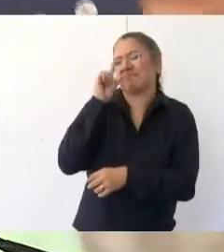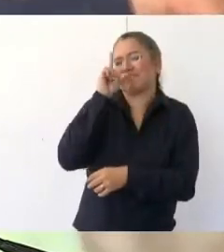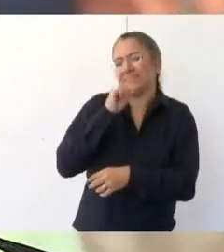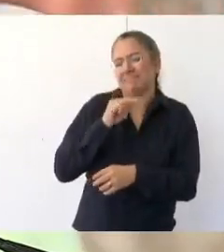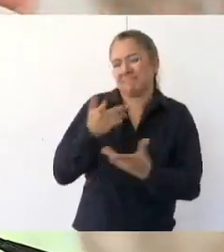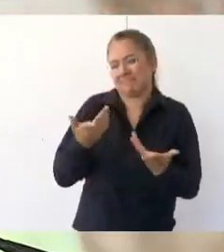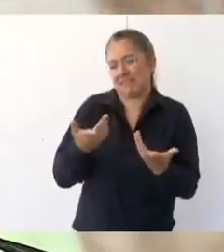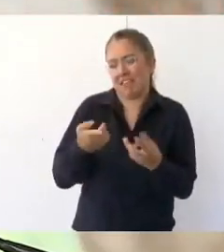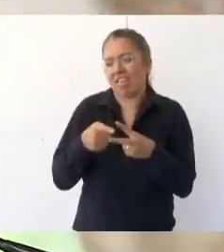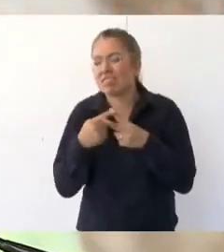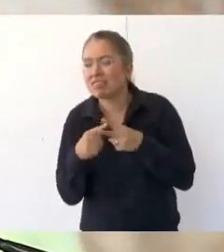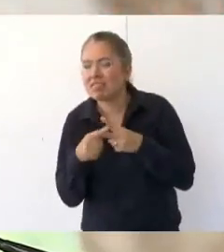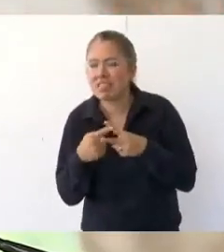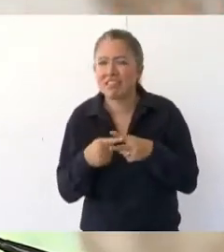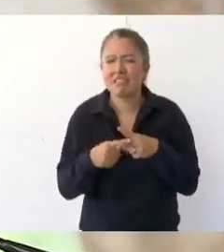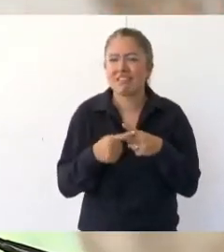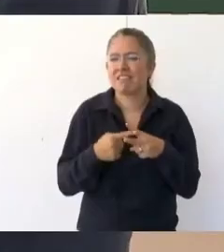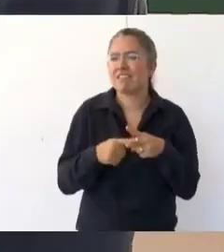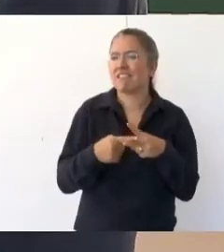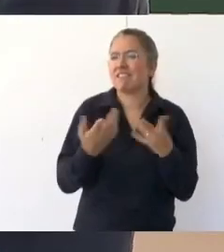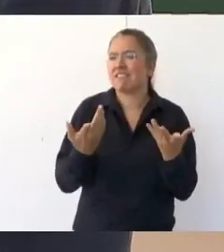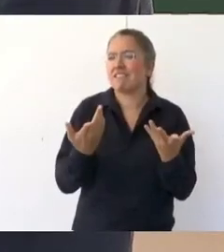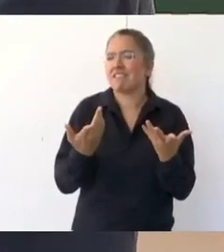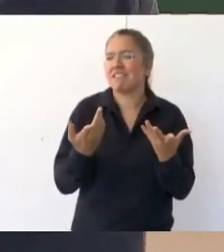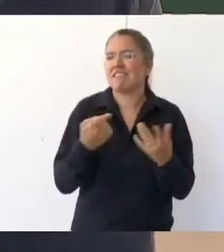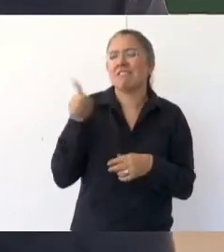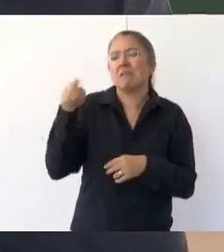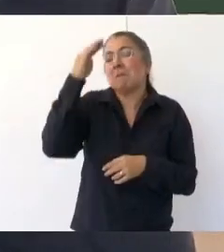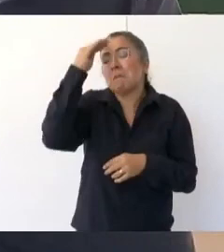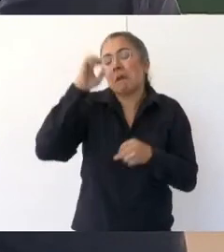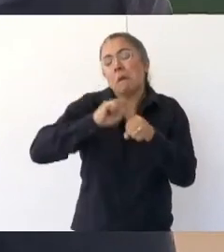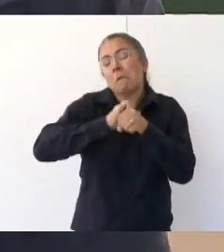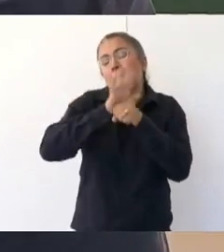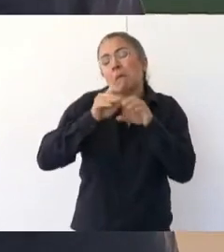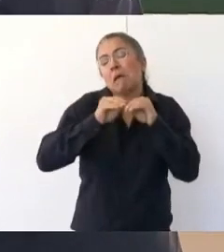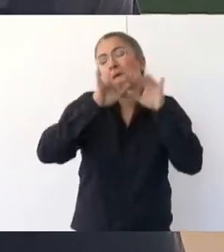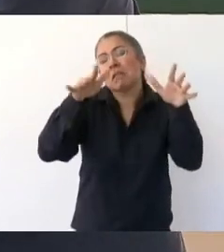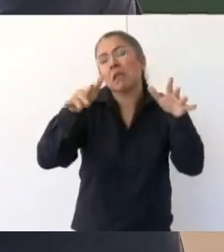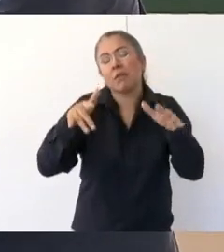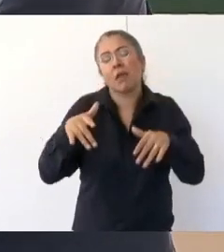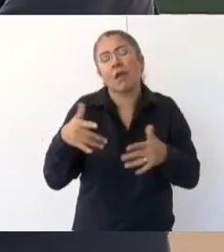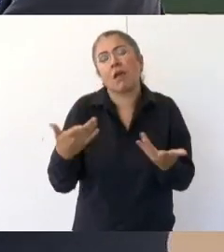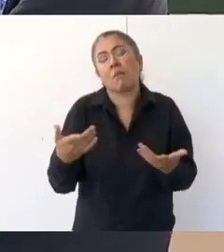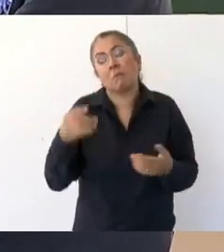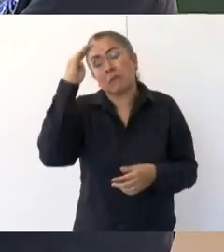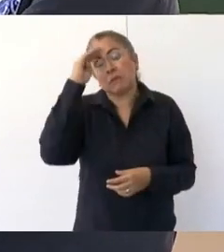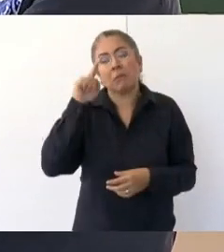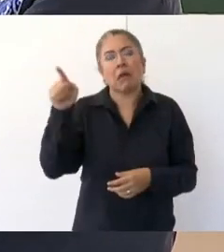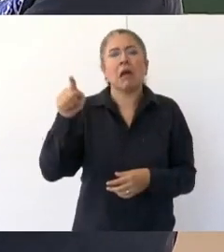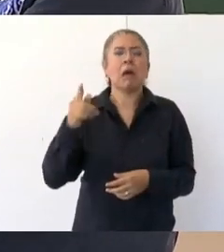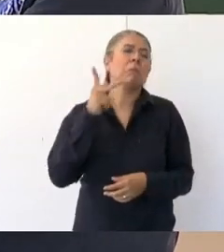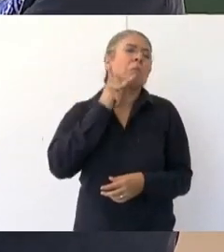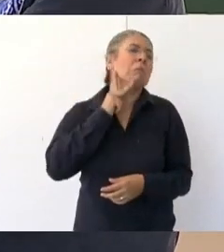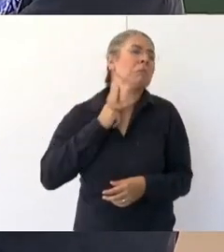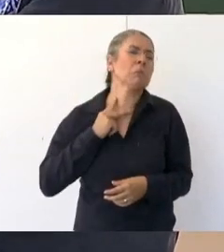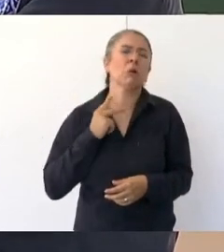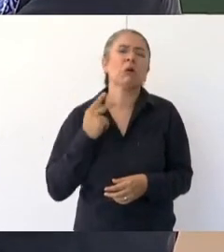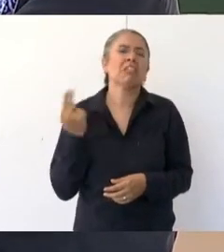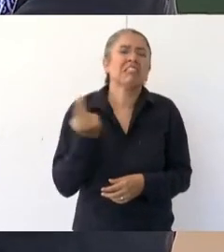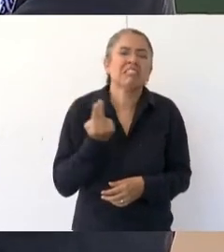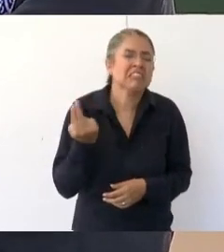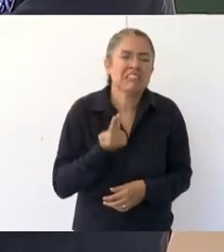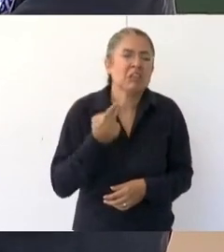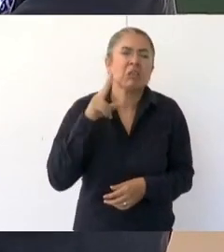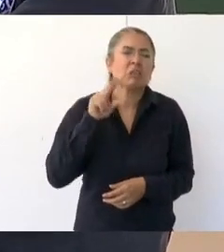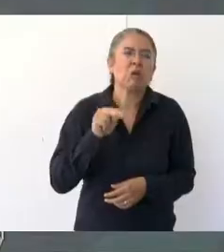con la pandemia. Pensaban que ya no se iba a necesitar el petróleo, que ya no